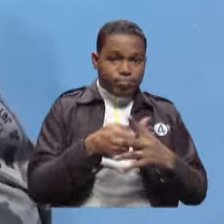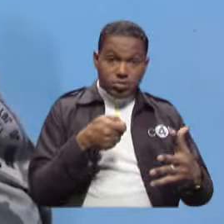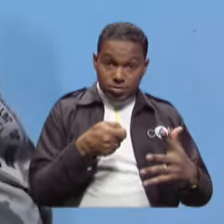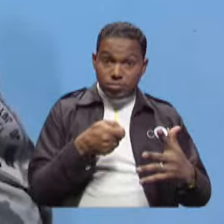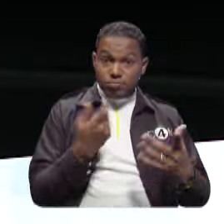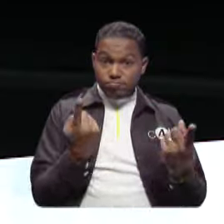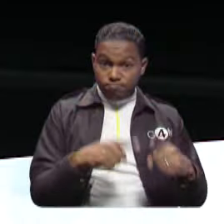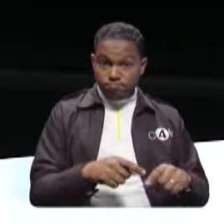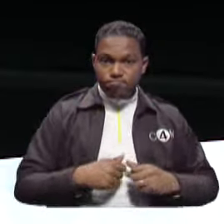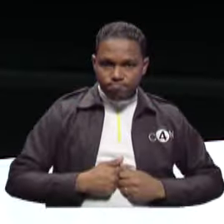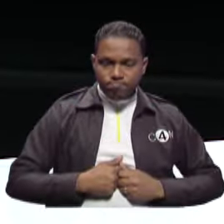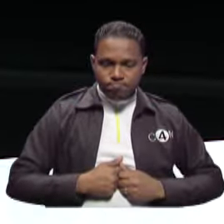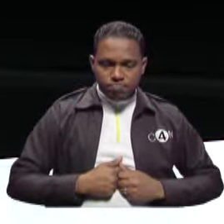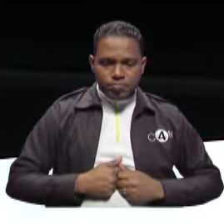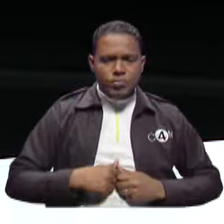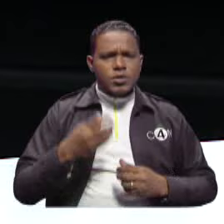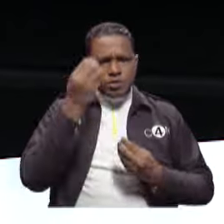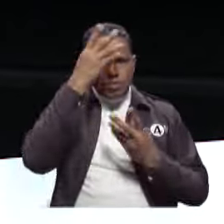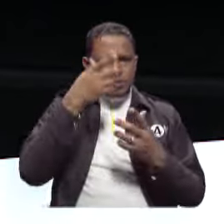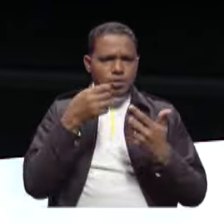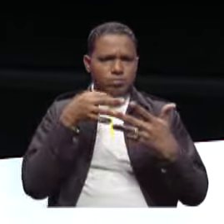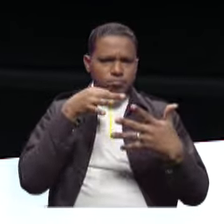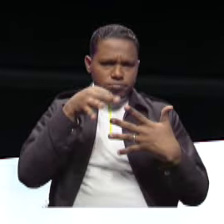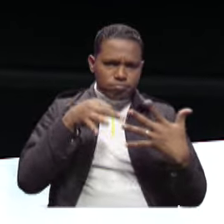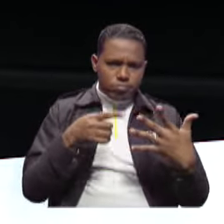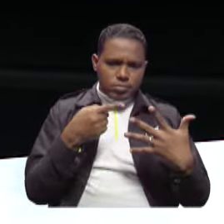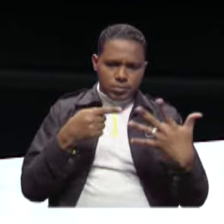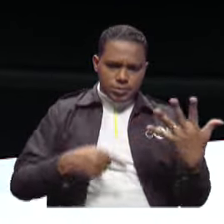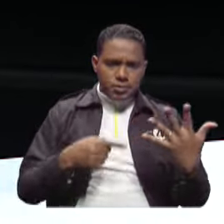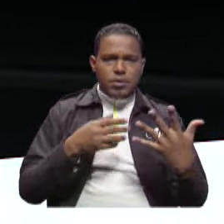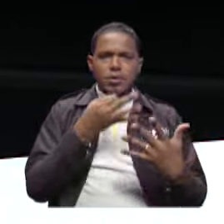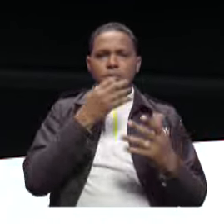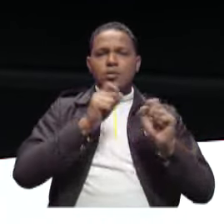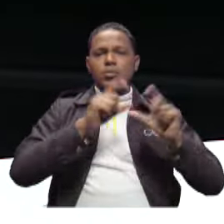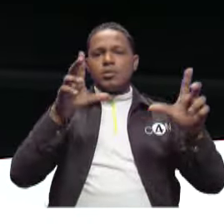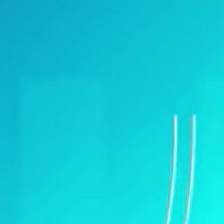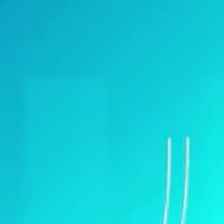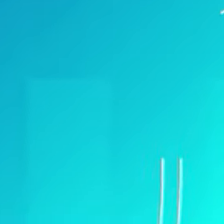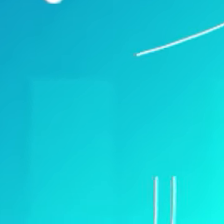blanca. Esta información en detalle y otras en nuestras siguientes emisiones de Central Noticias.